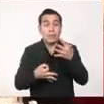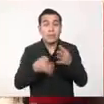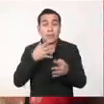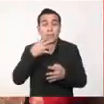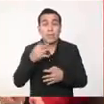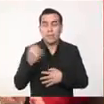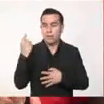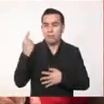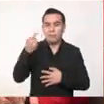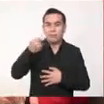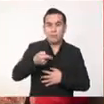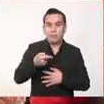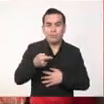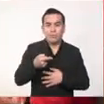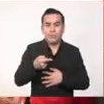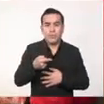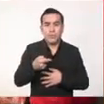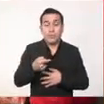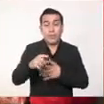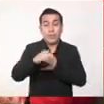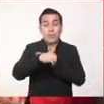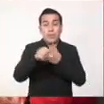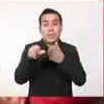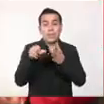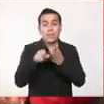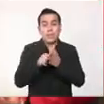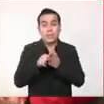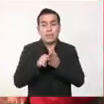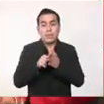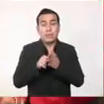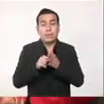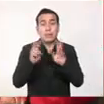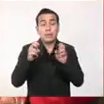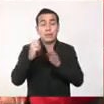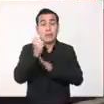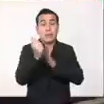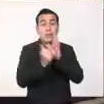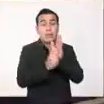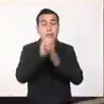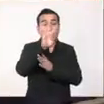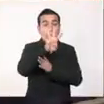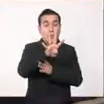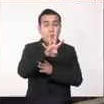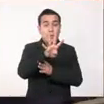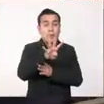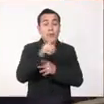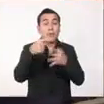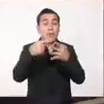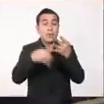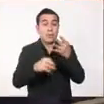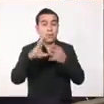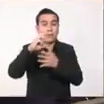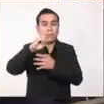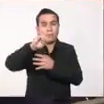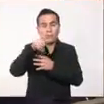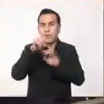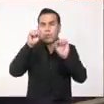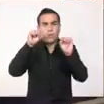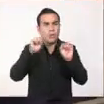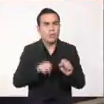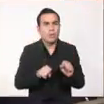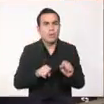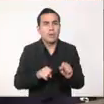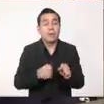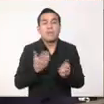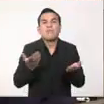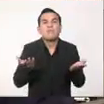Entonces mandata a la Asamblea Legislativa, a través del artículo 4 de la Ley Orgánica Judicial, a que no puede ni